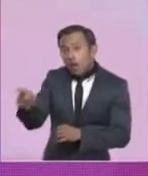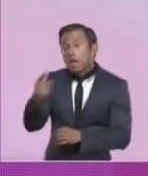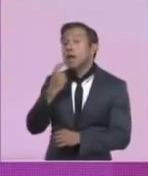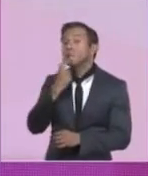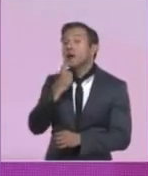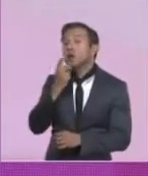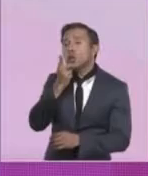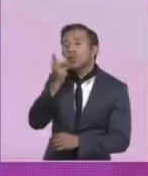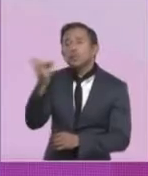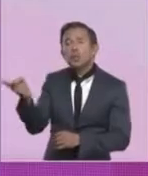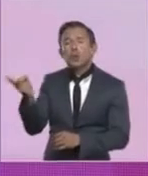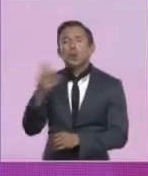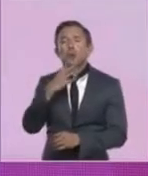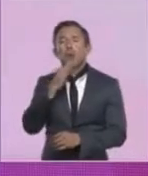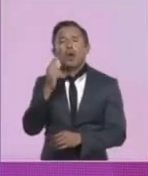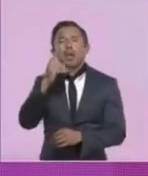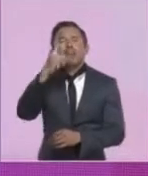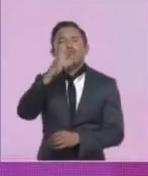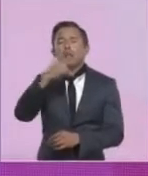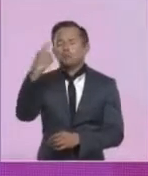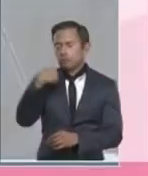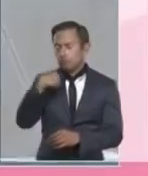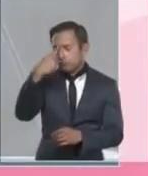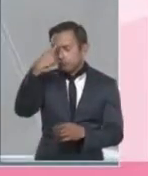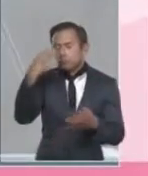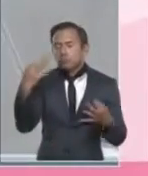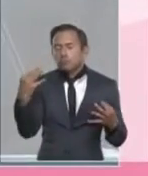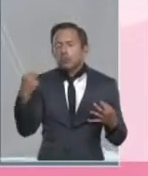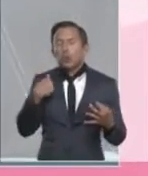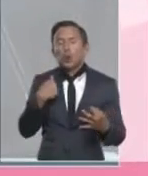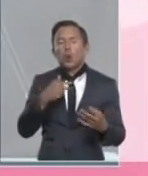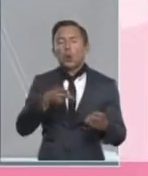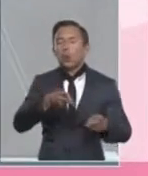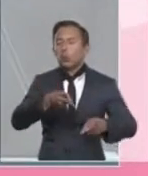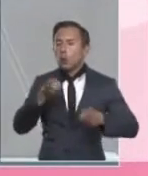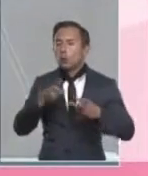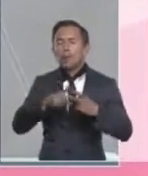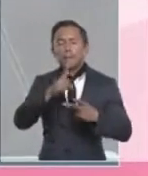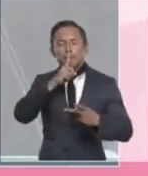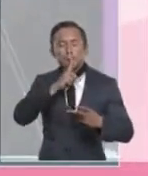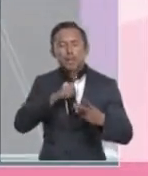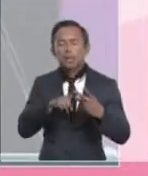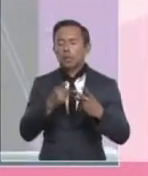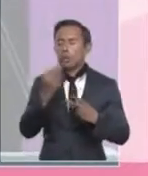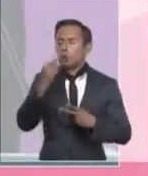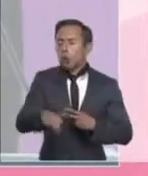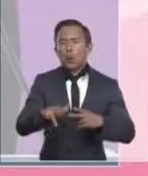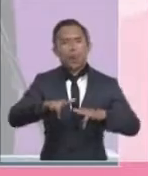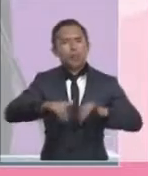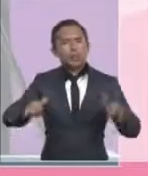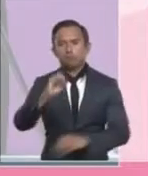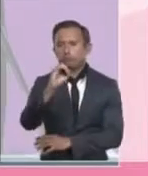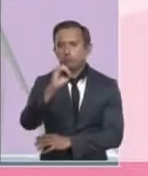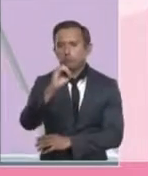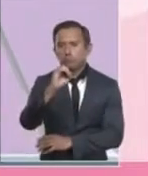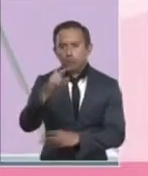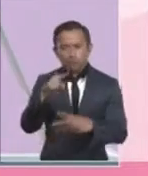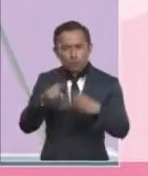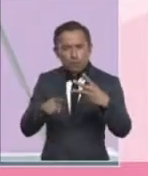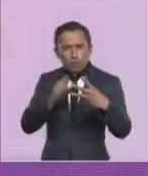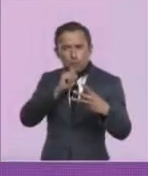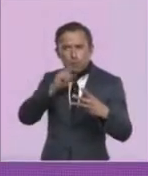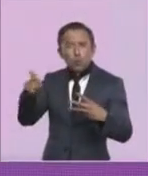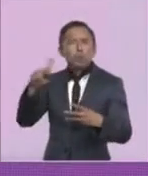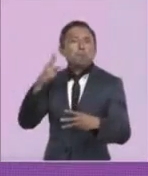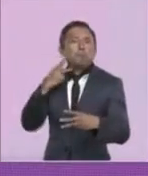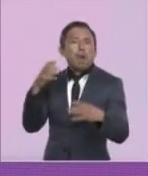investigación especializada para los delitos de alto impacto, como homicidio doloso, feminicidio y trata de personas. También